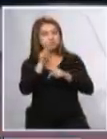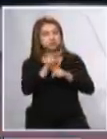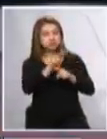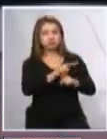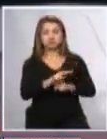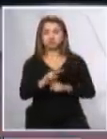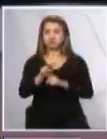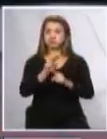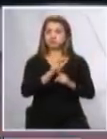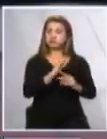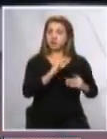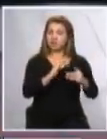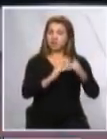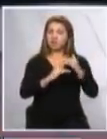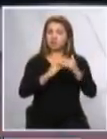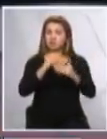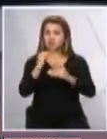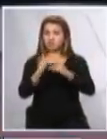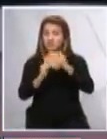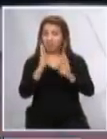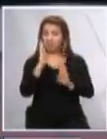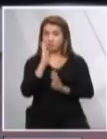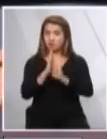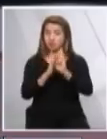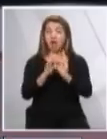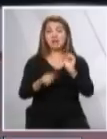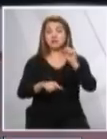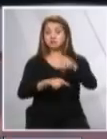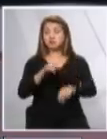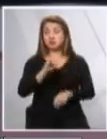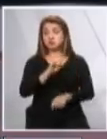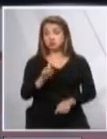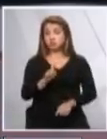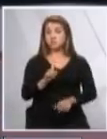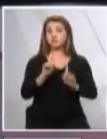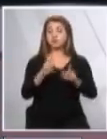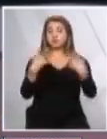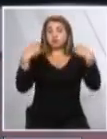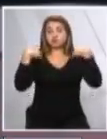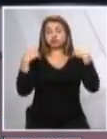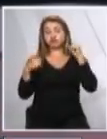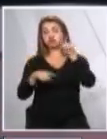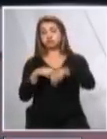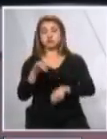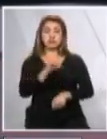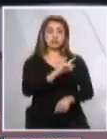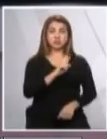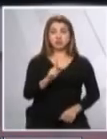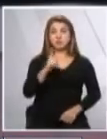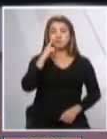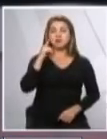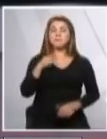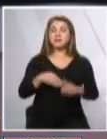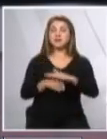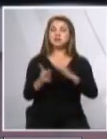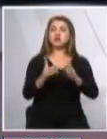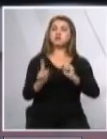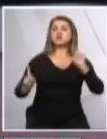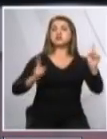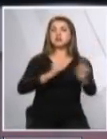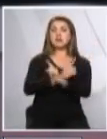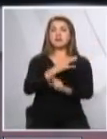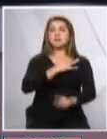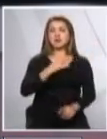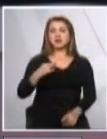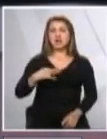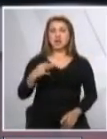seguir los pasos de conducción que se están dando, aceptarlo o no, uno puede tener una posición favorable o no. Meterse en el lío de cómo se cambia el gabinete es una cuestión que